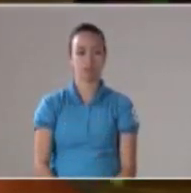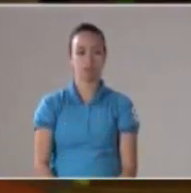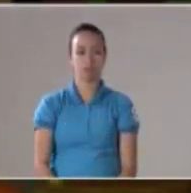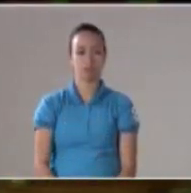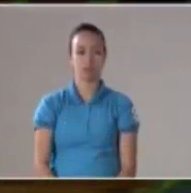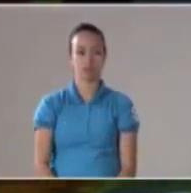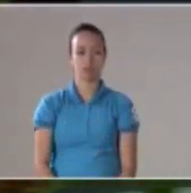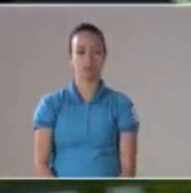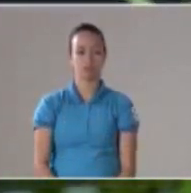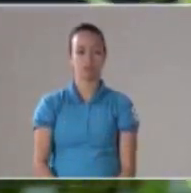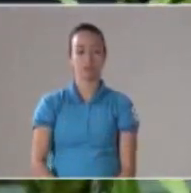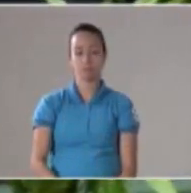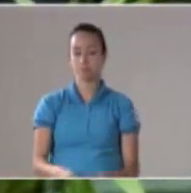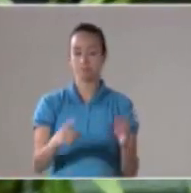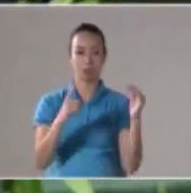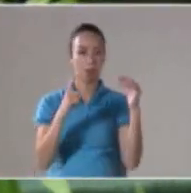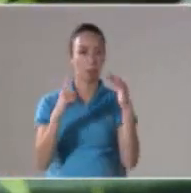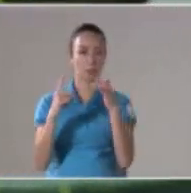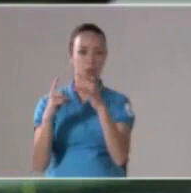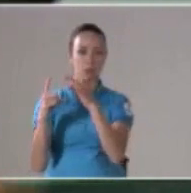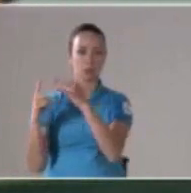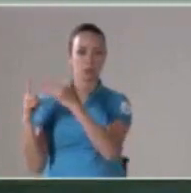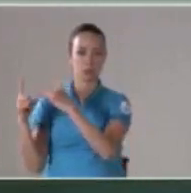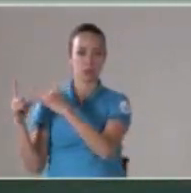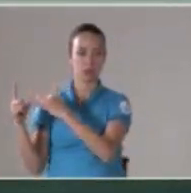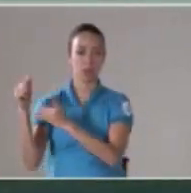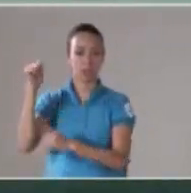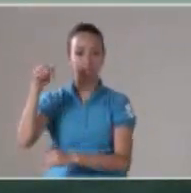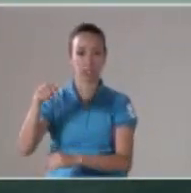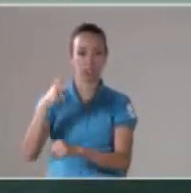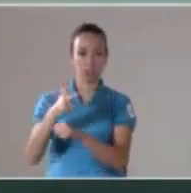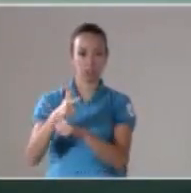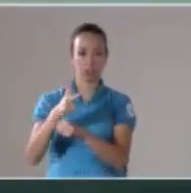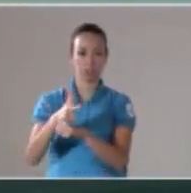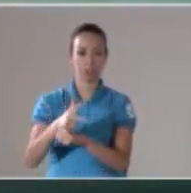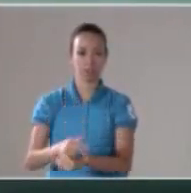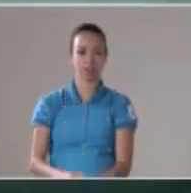Pero buen nombre, famoso, aquí en Guatemala.